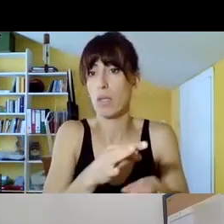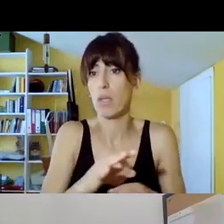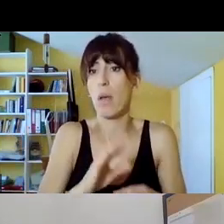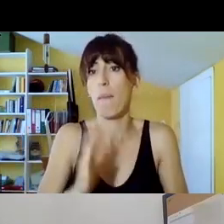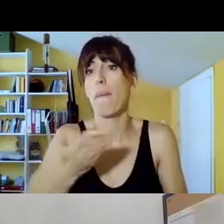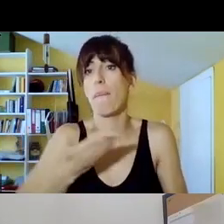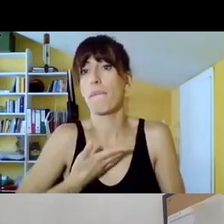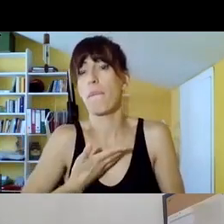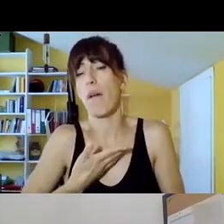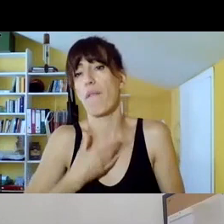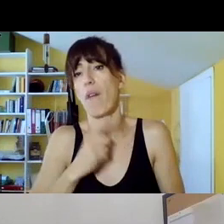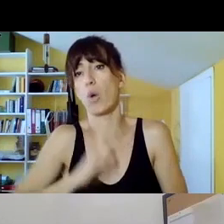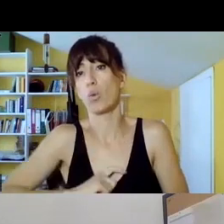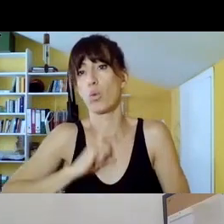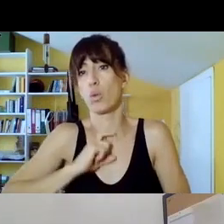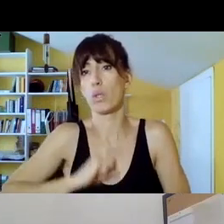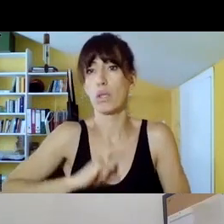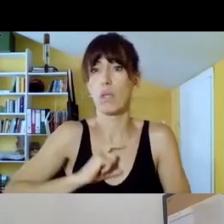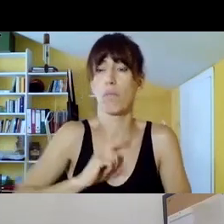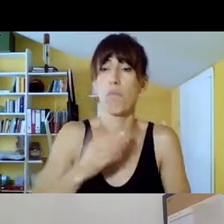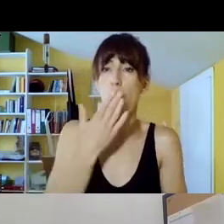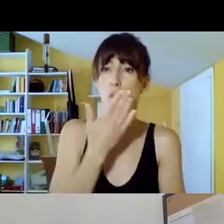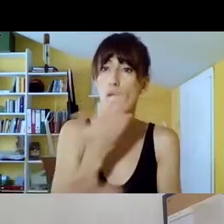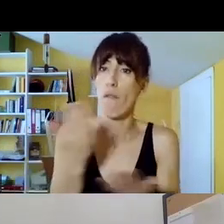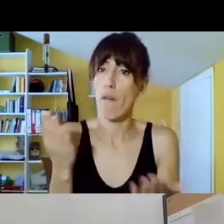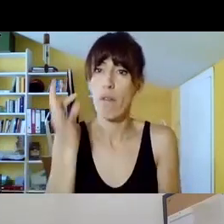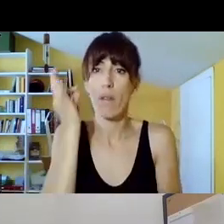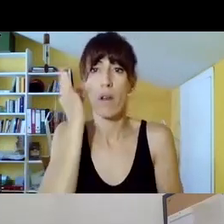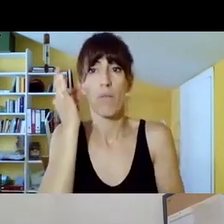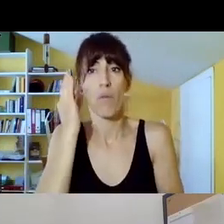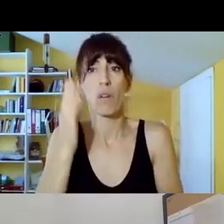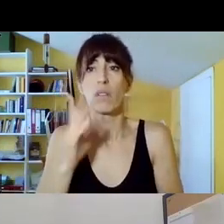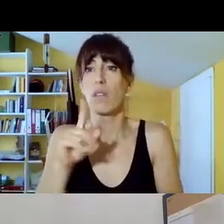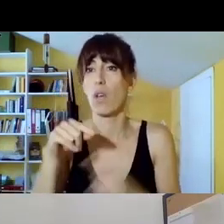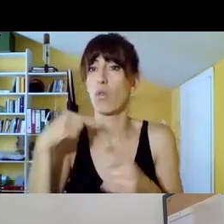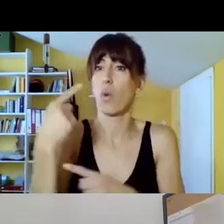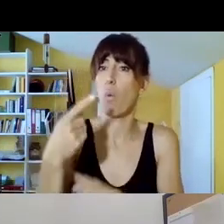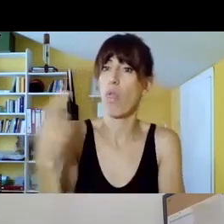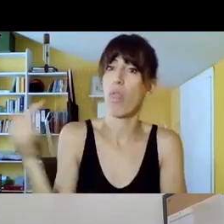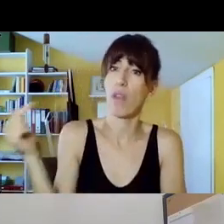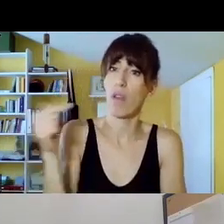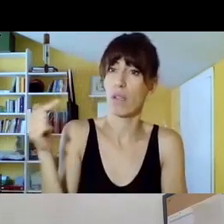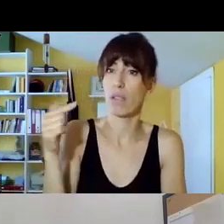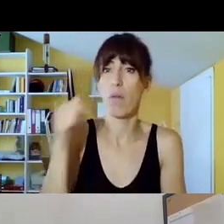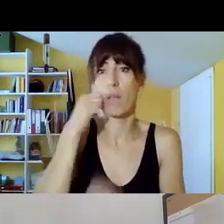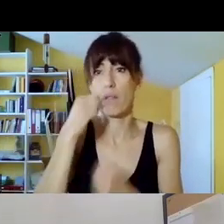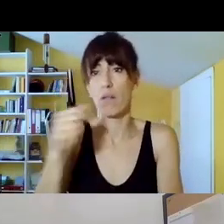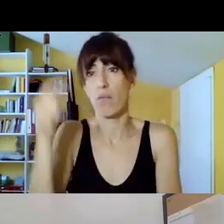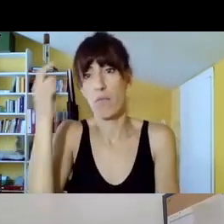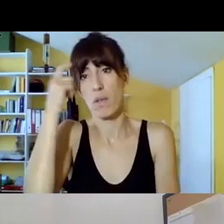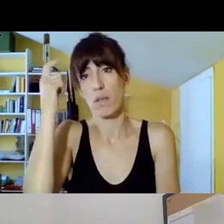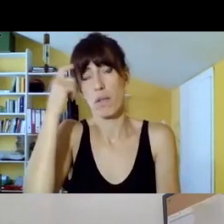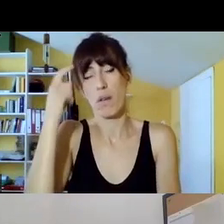autoestima y confianza de las mujeres con efectos negativos para su salud mental. Y